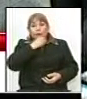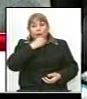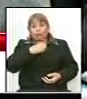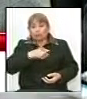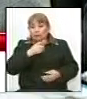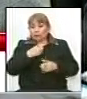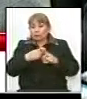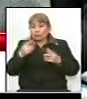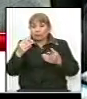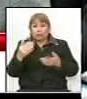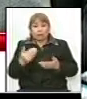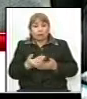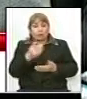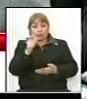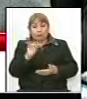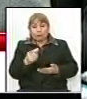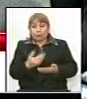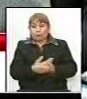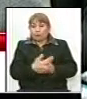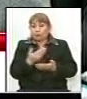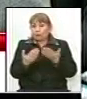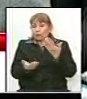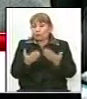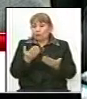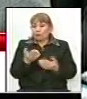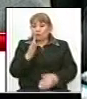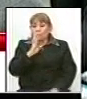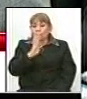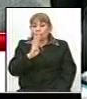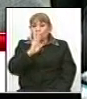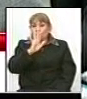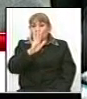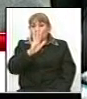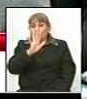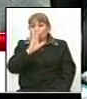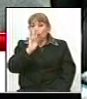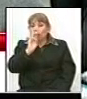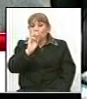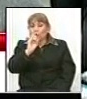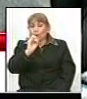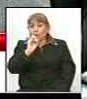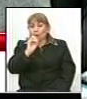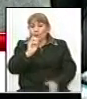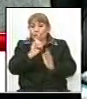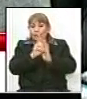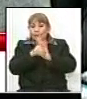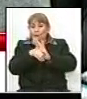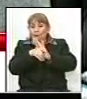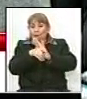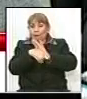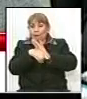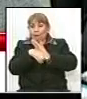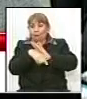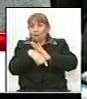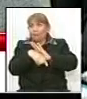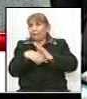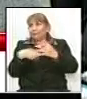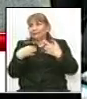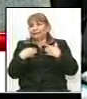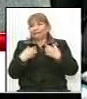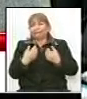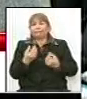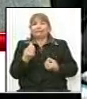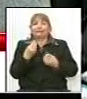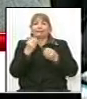Para un paciente nuevo, el tiempo promedio que se estipula es de 45 a 60 minutos. Pero nuestros gestores de salud nos exigen